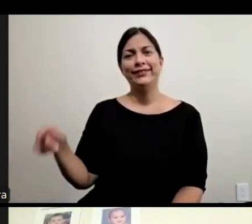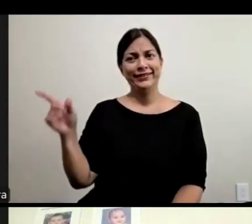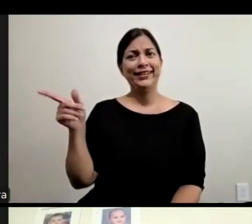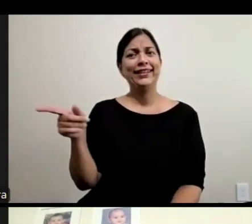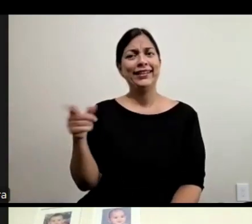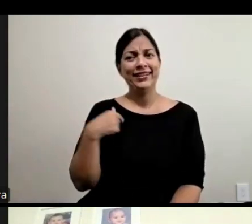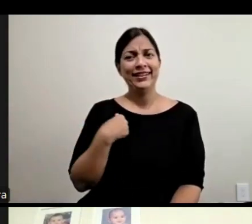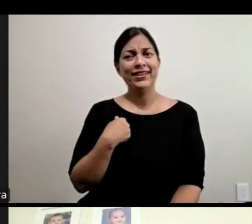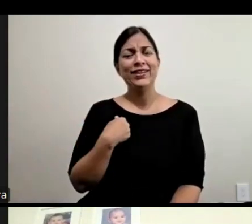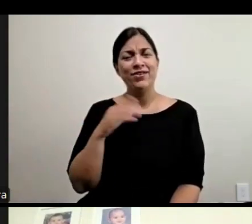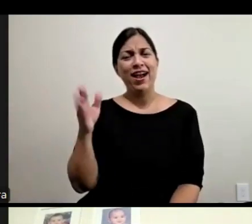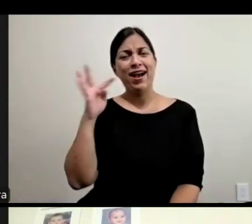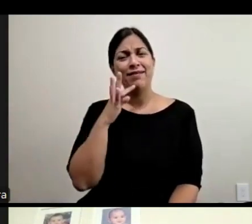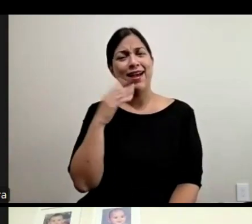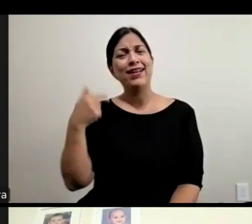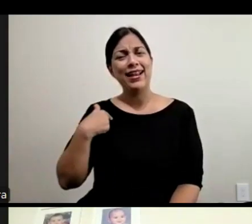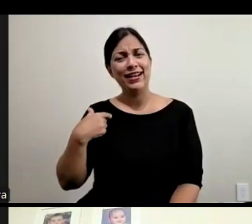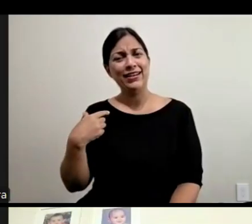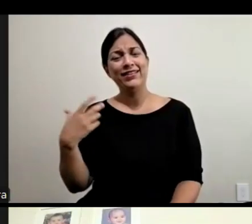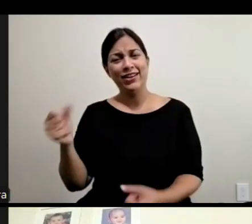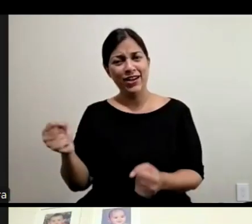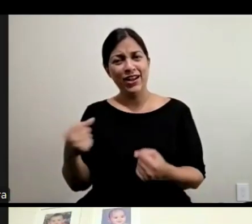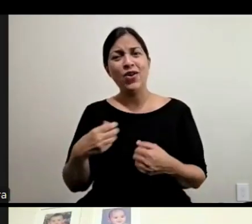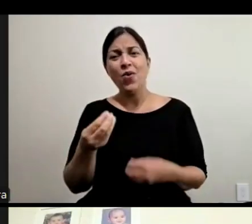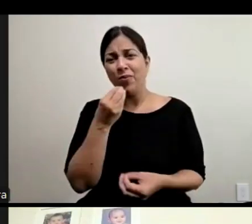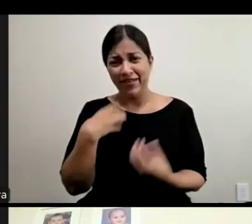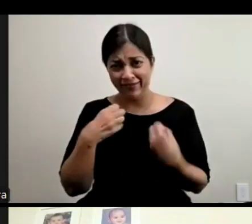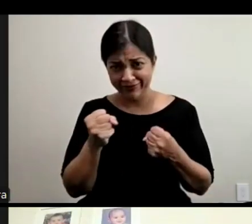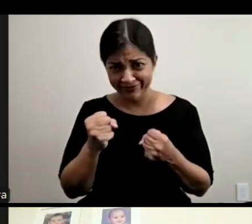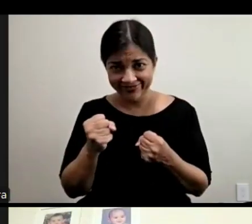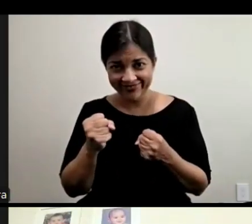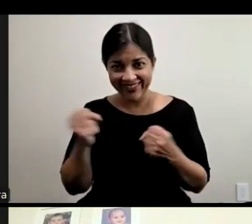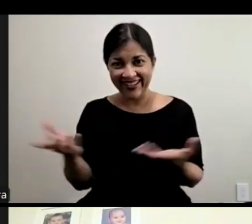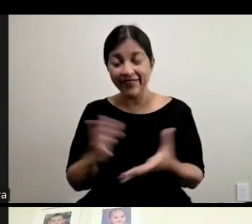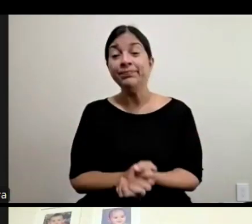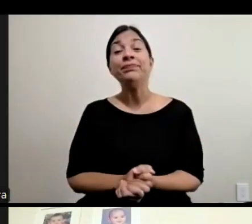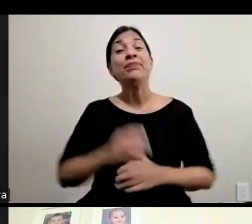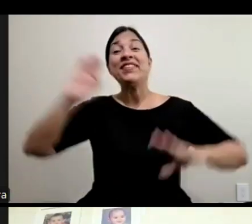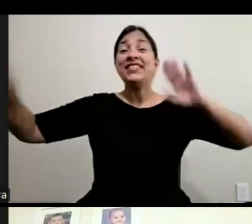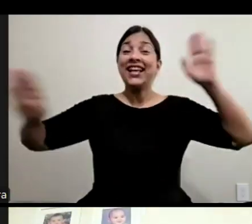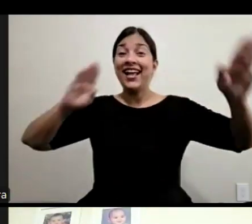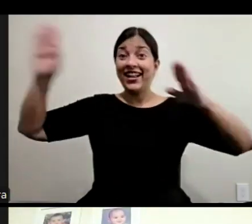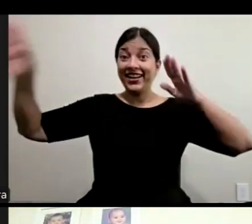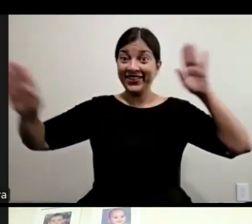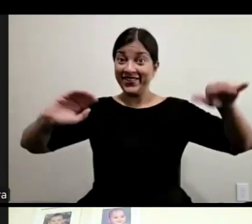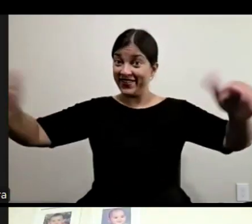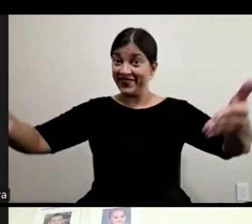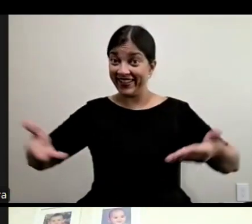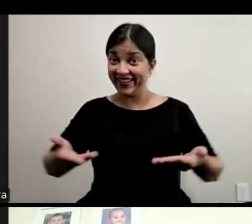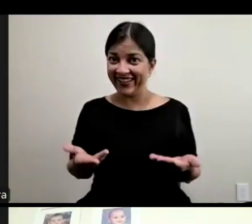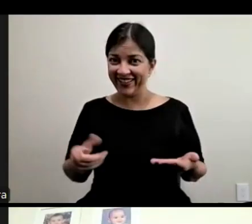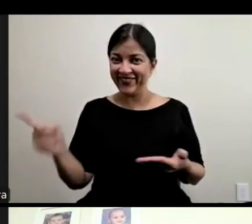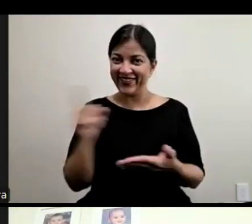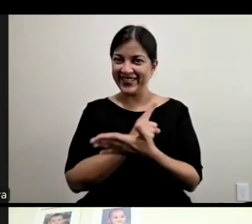que iba a hablar el nutricionista residente. Mira. Saludos, mi gente, saludos, bienvenidos a una semana